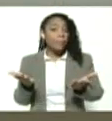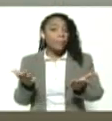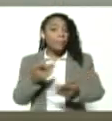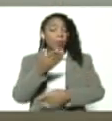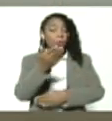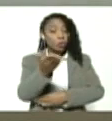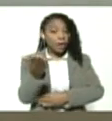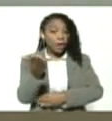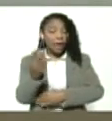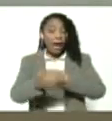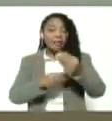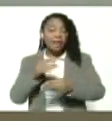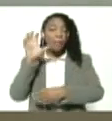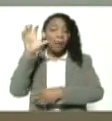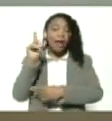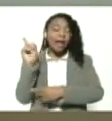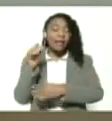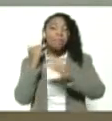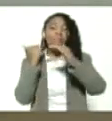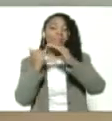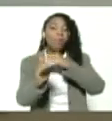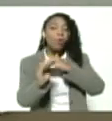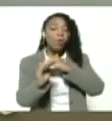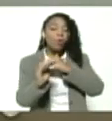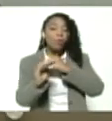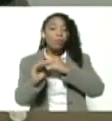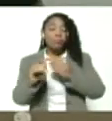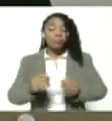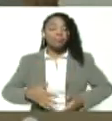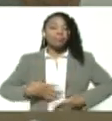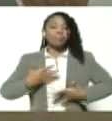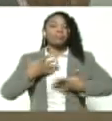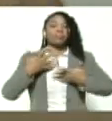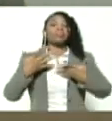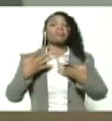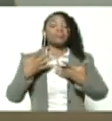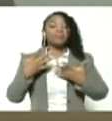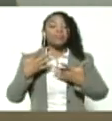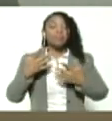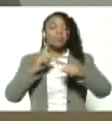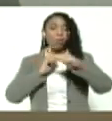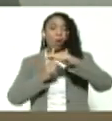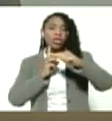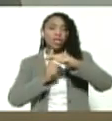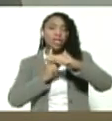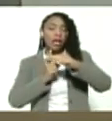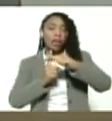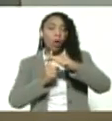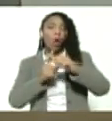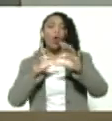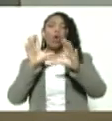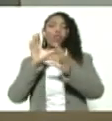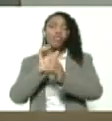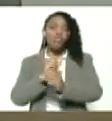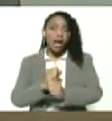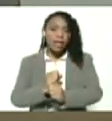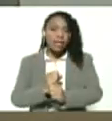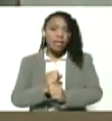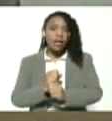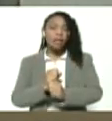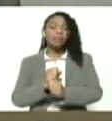ustedes llegar al país este mensaje, ¿verdad?, de aliento, de optimismo, de confianza y